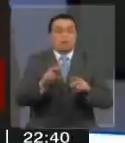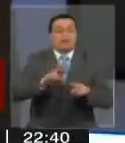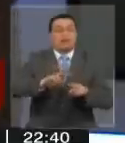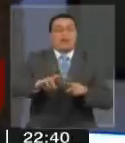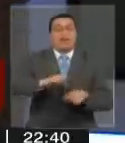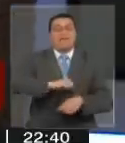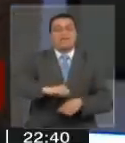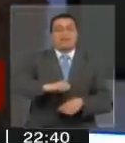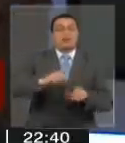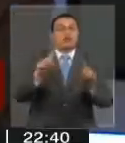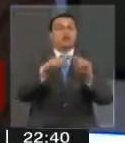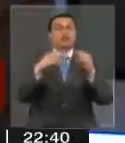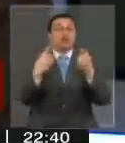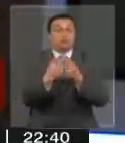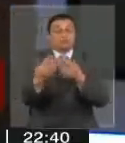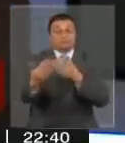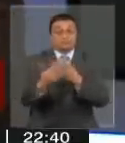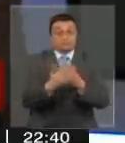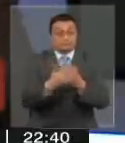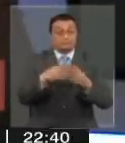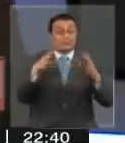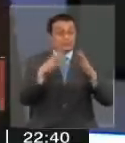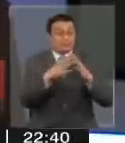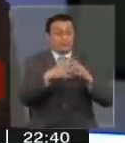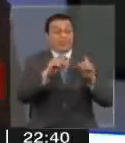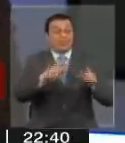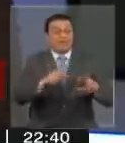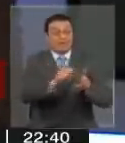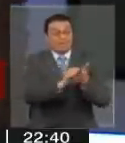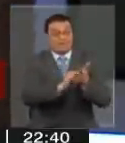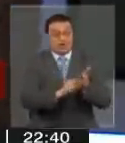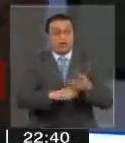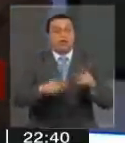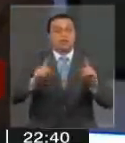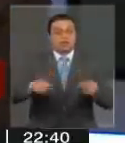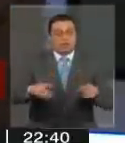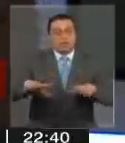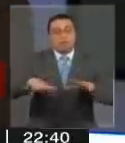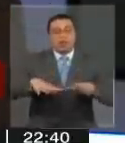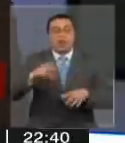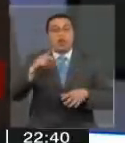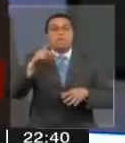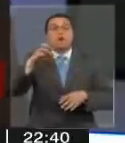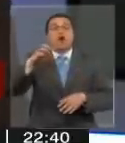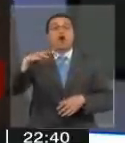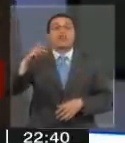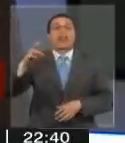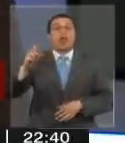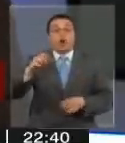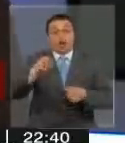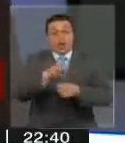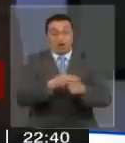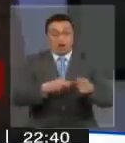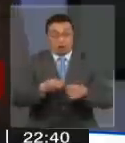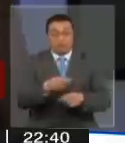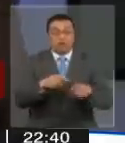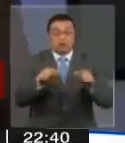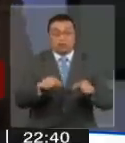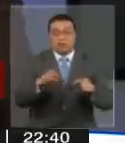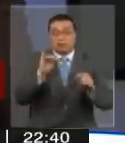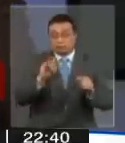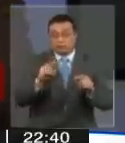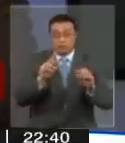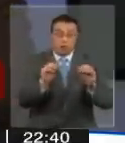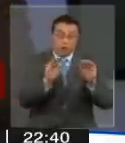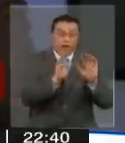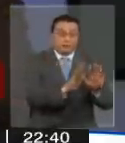tener que decir que todo lo que venía de la dictadura entonces debía ser borrado. Porque había que mantener el modelo económico o incluso incrementarlo. Había que